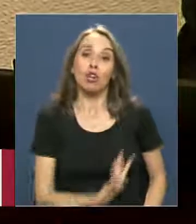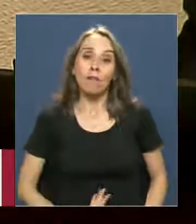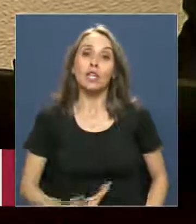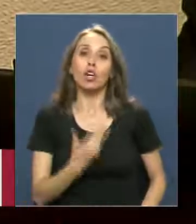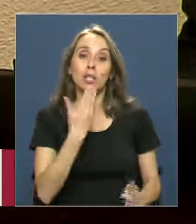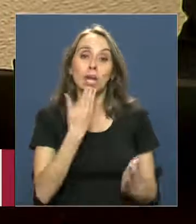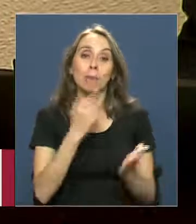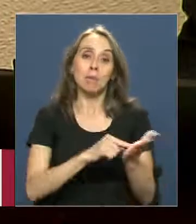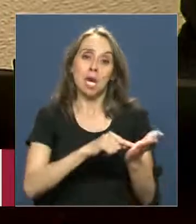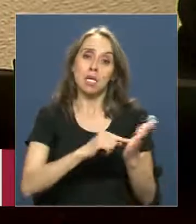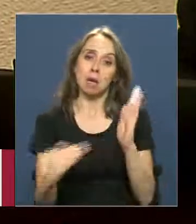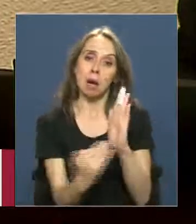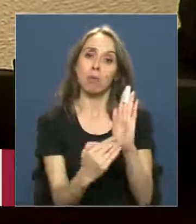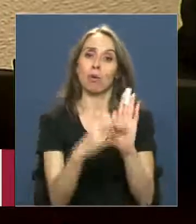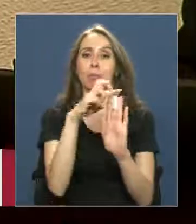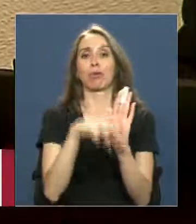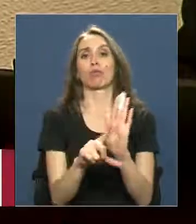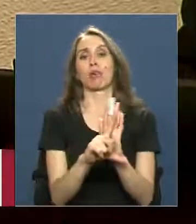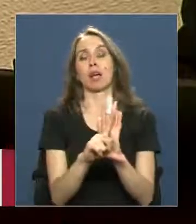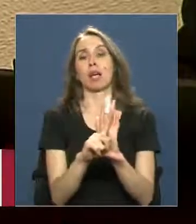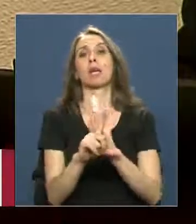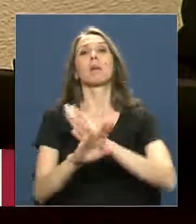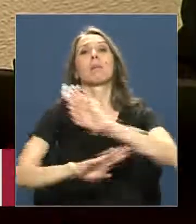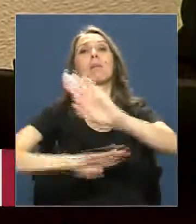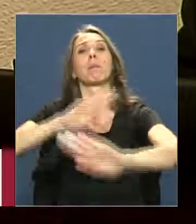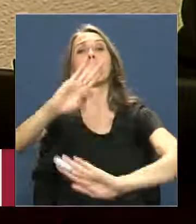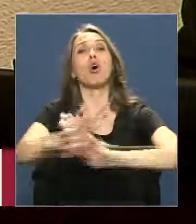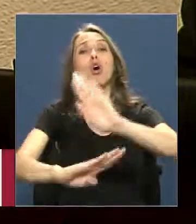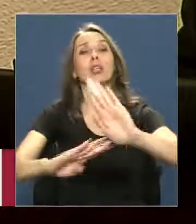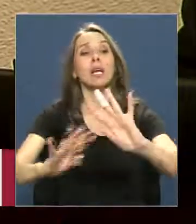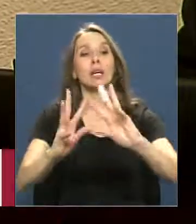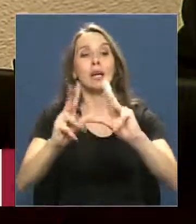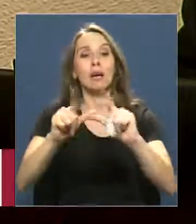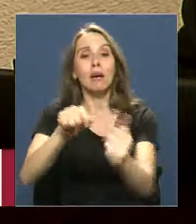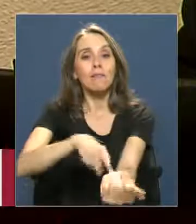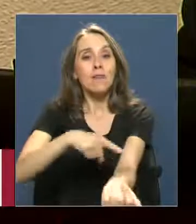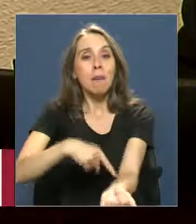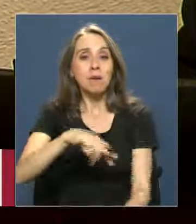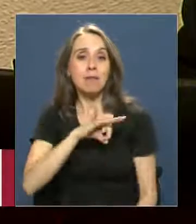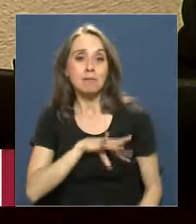parte de este proyecto, porque esto tiene que ver con la protección justamente de las familias chilenas,